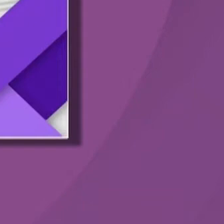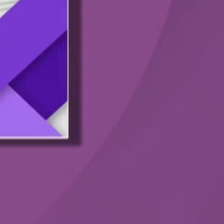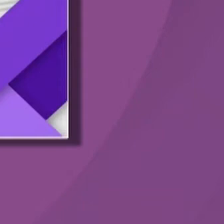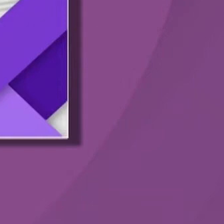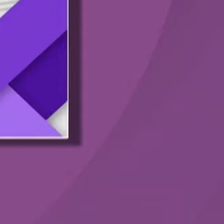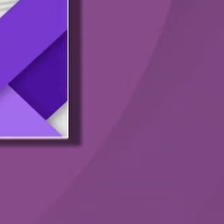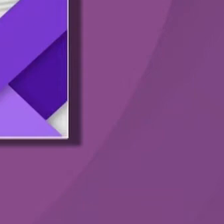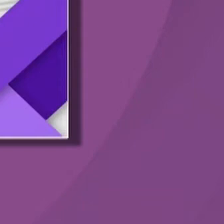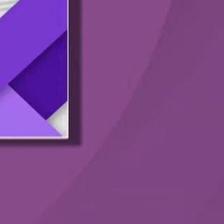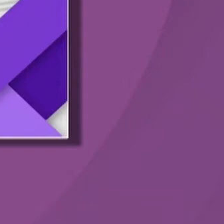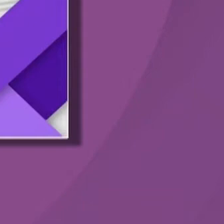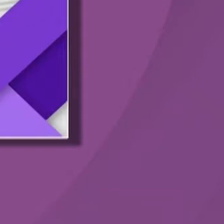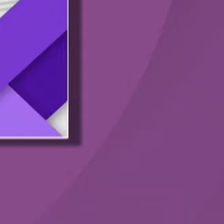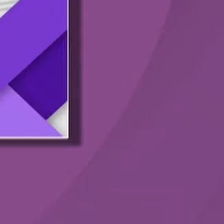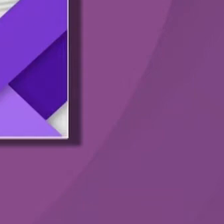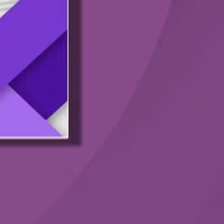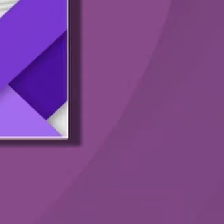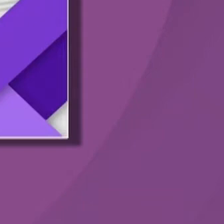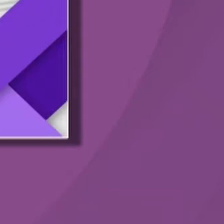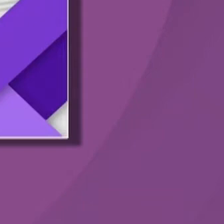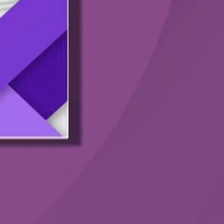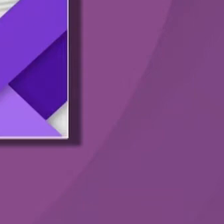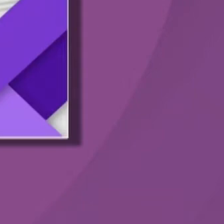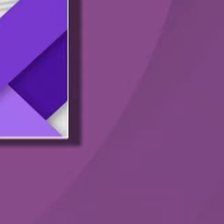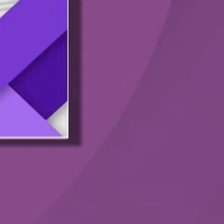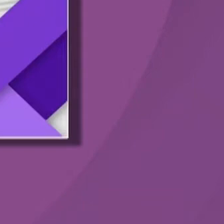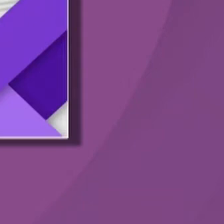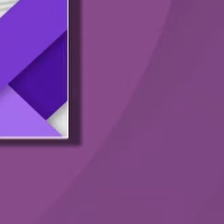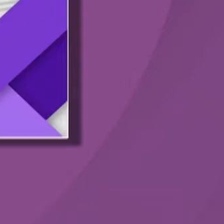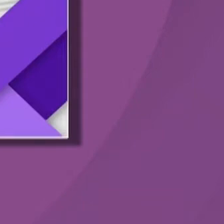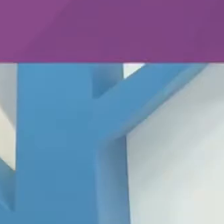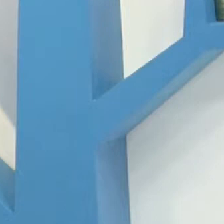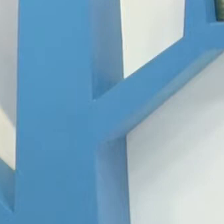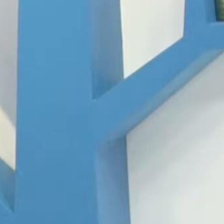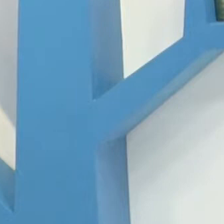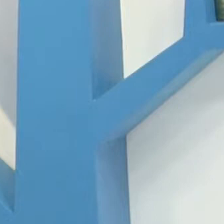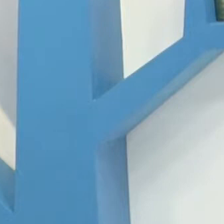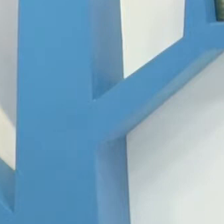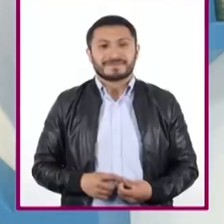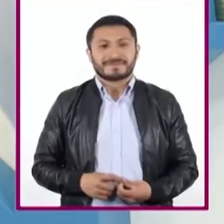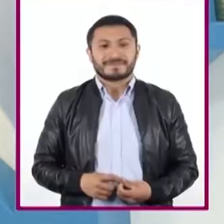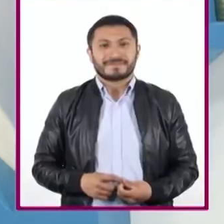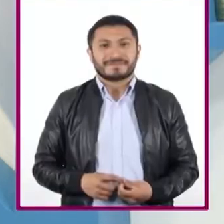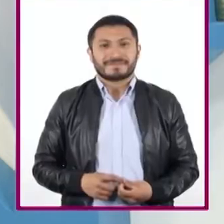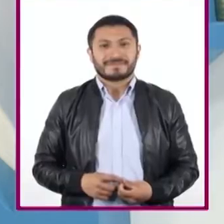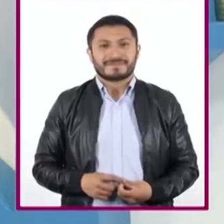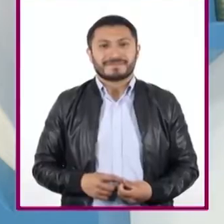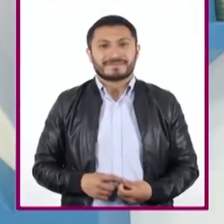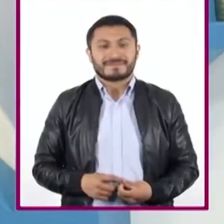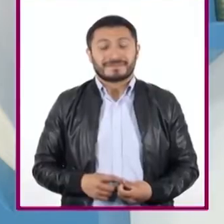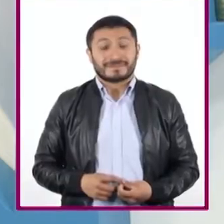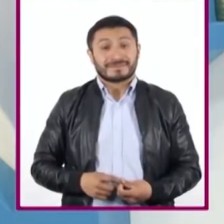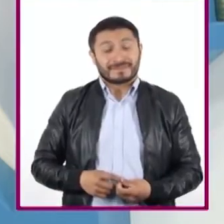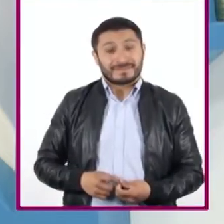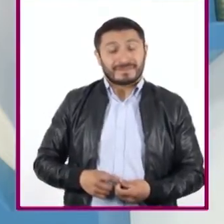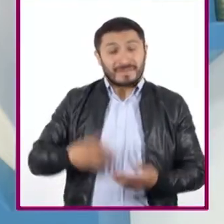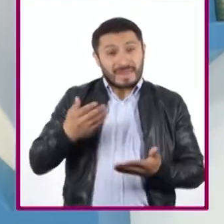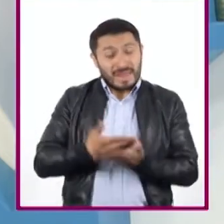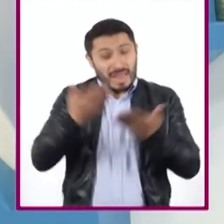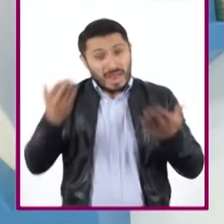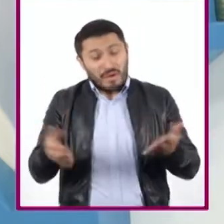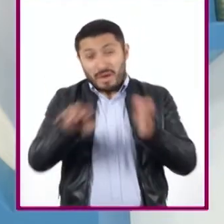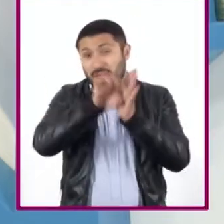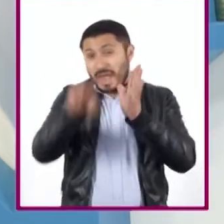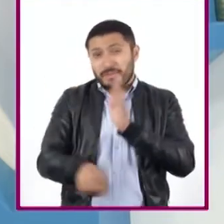mediante razonamientos, argumentos o explicaciones. A partir de los siguientes ejemplos,